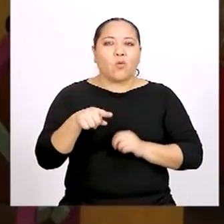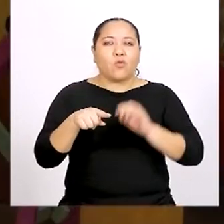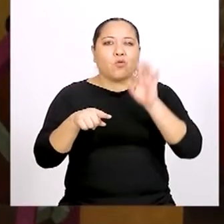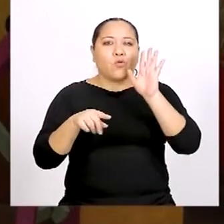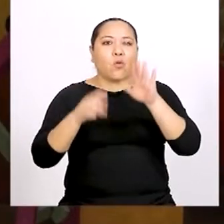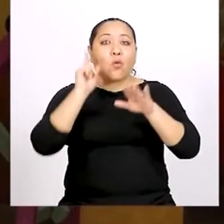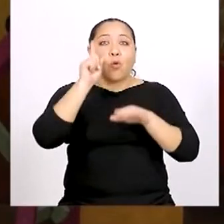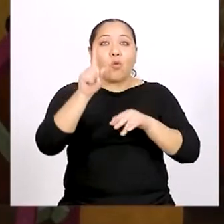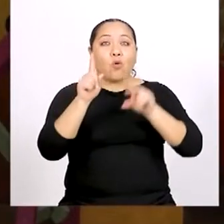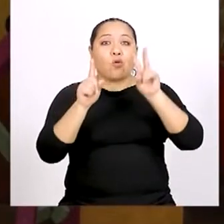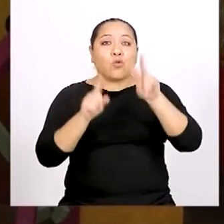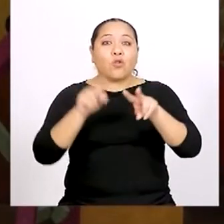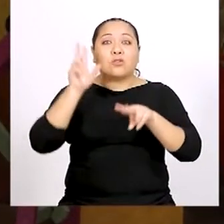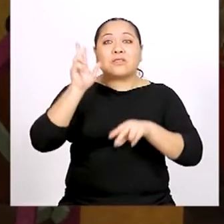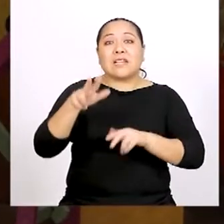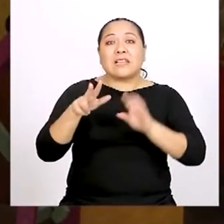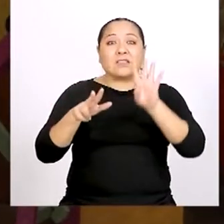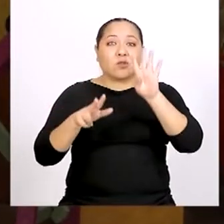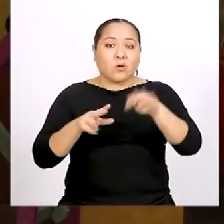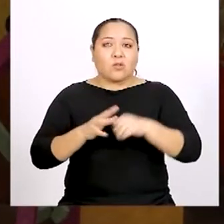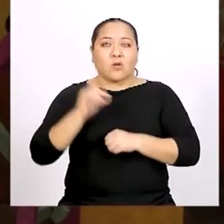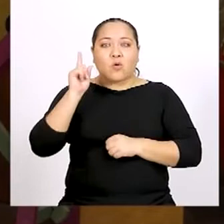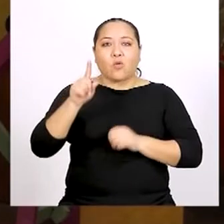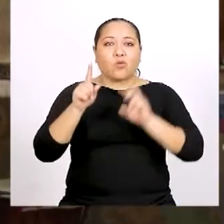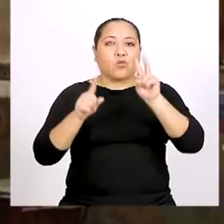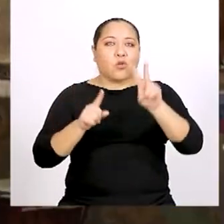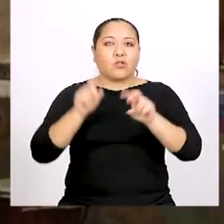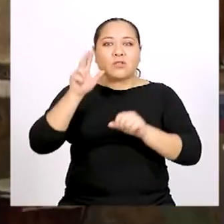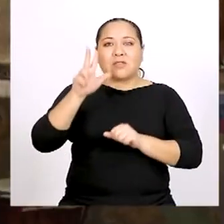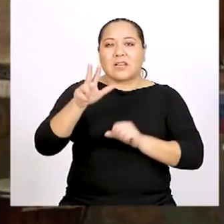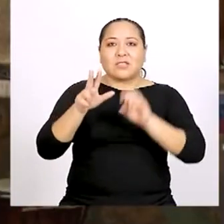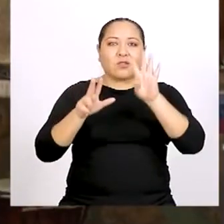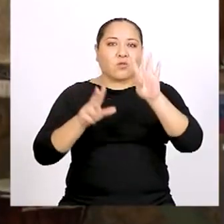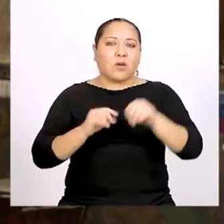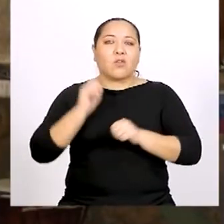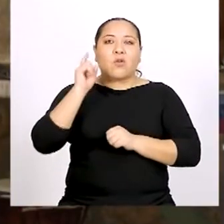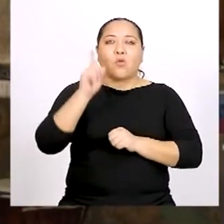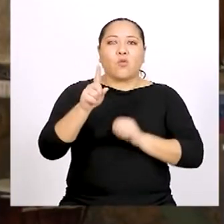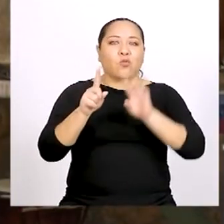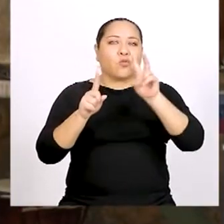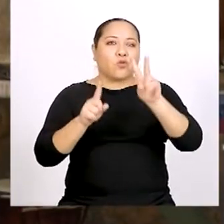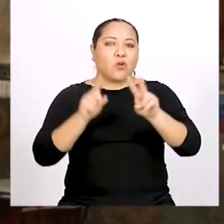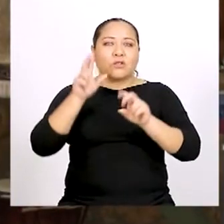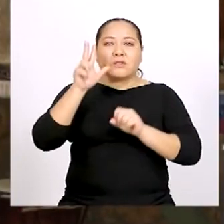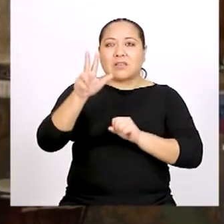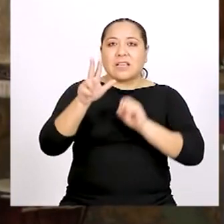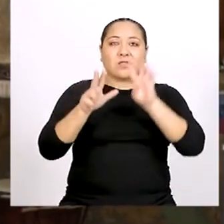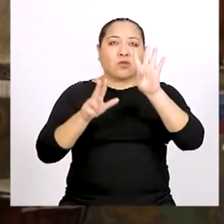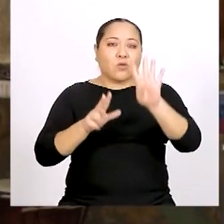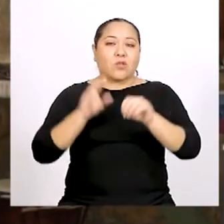aire. Un, dos, tres, cuatro. Un, dos, tres,